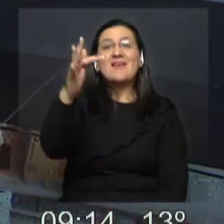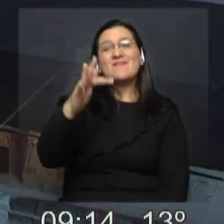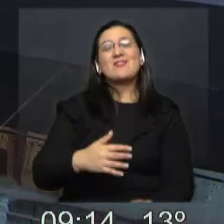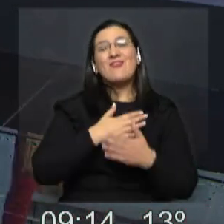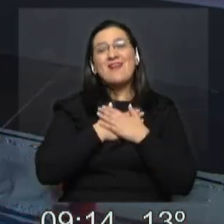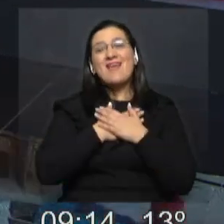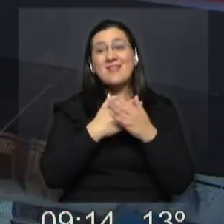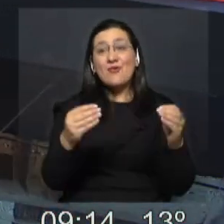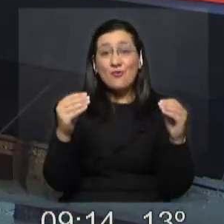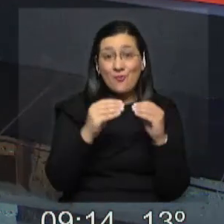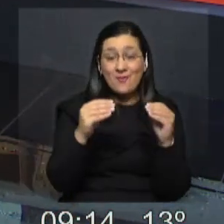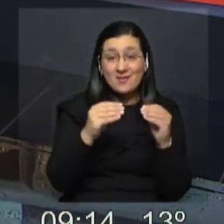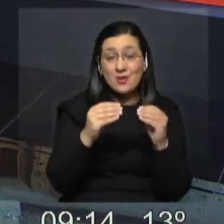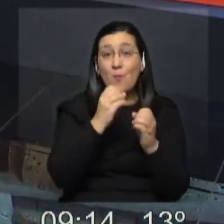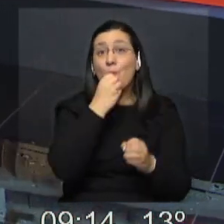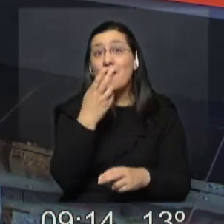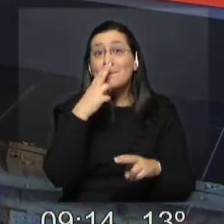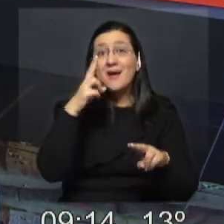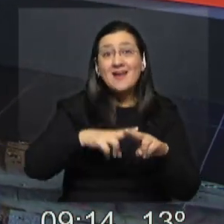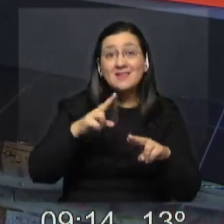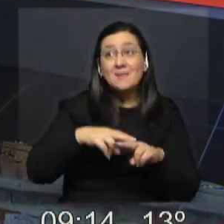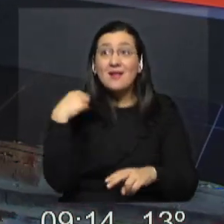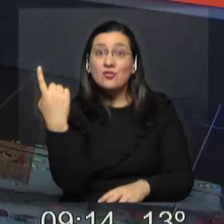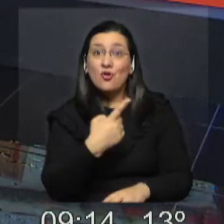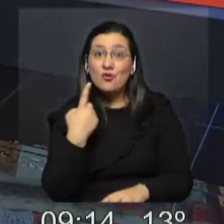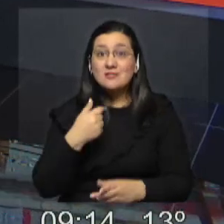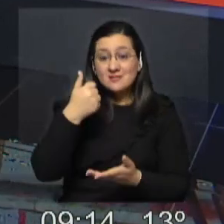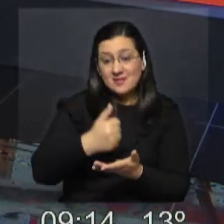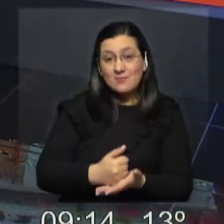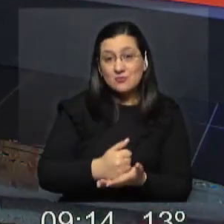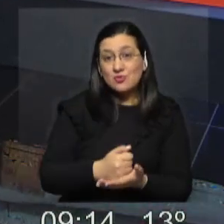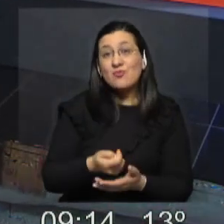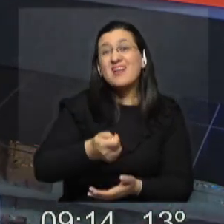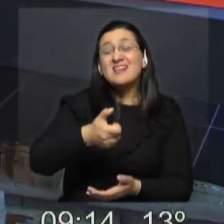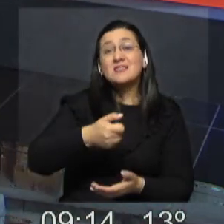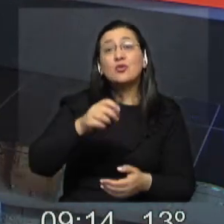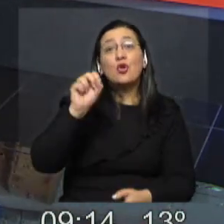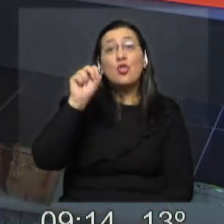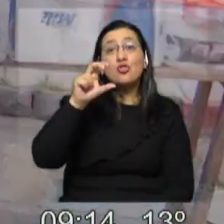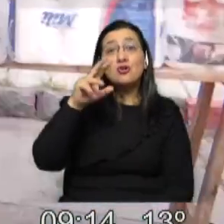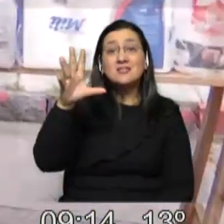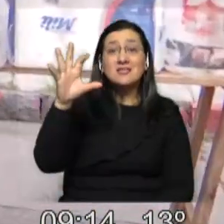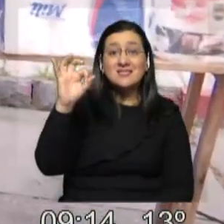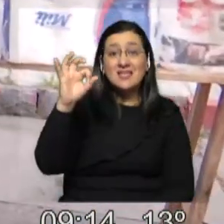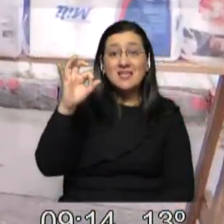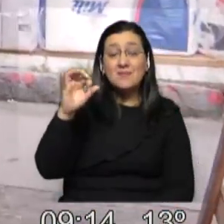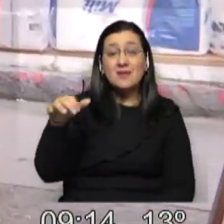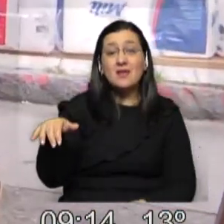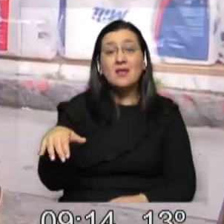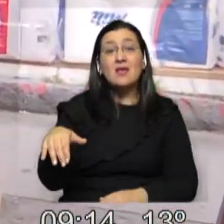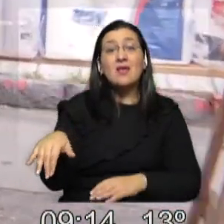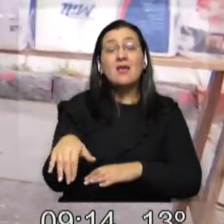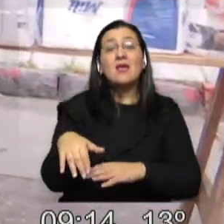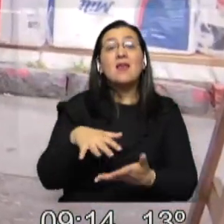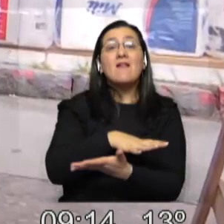Pablito querido, compañero, buen martes para todos y todas. Estamos aquí como casi todos los 12 de septiembre en San Pancracio, aquí en el